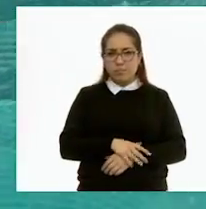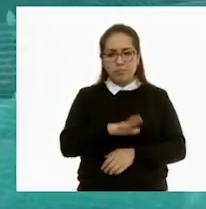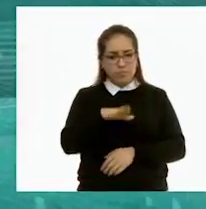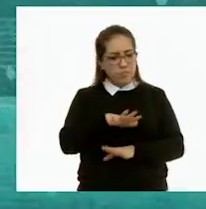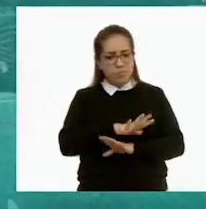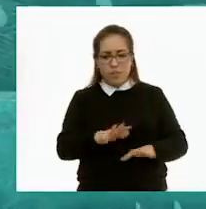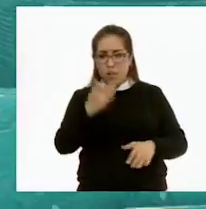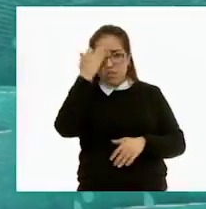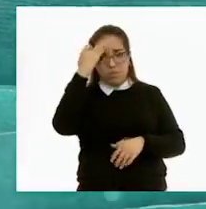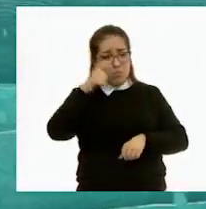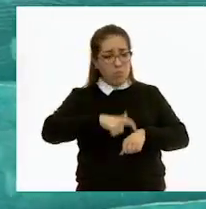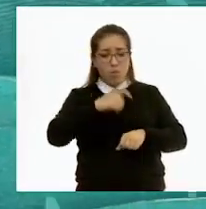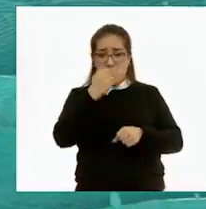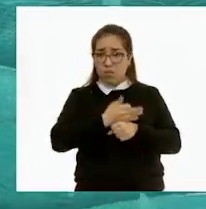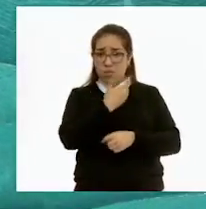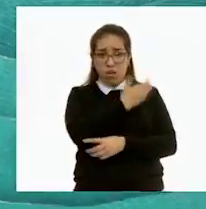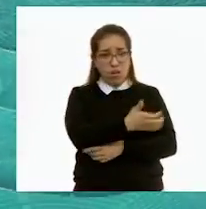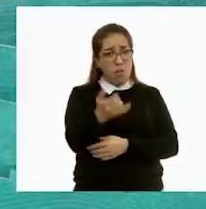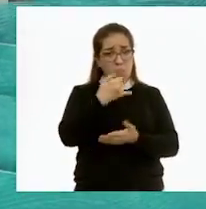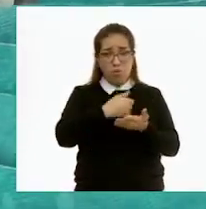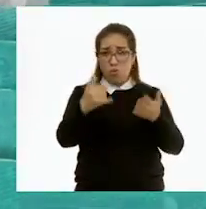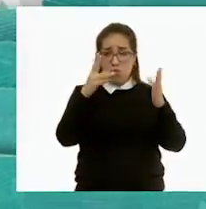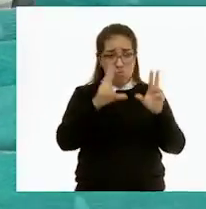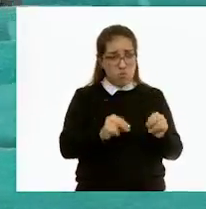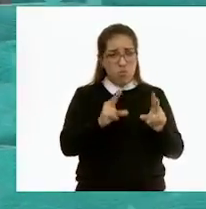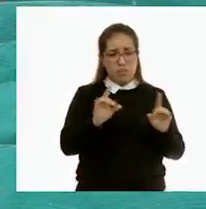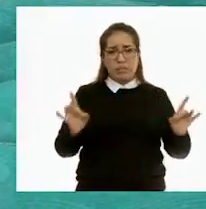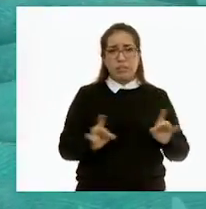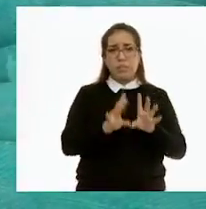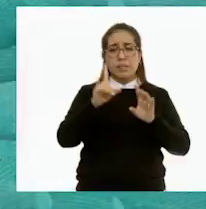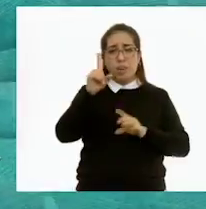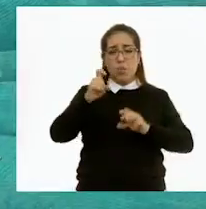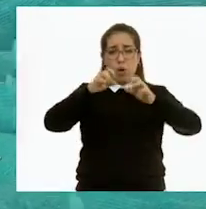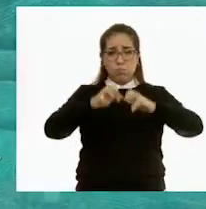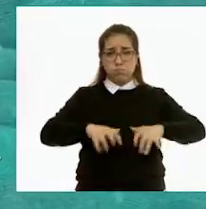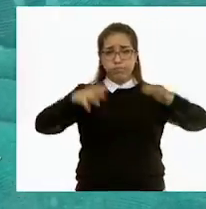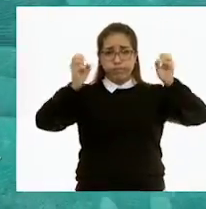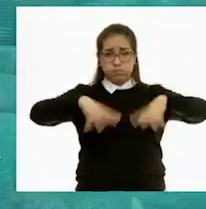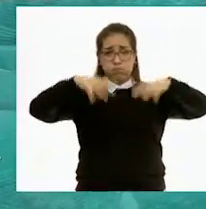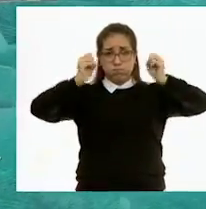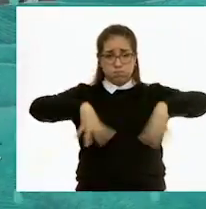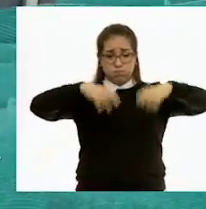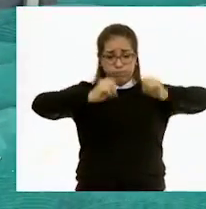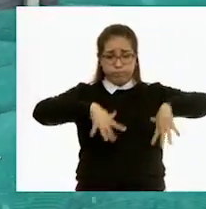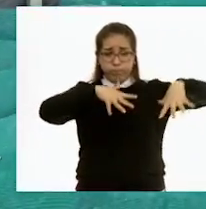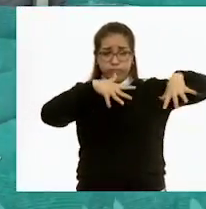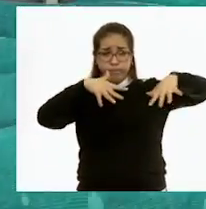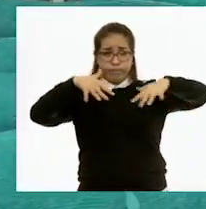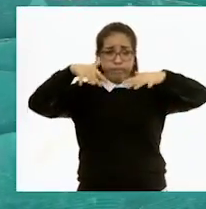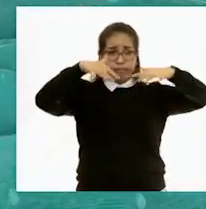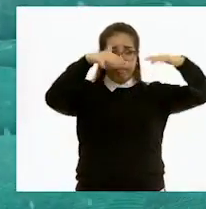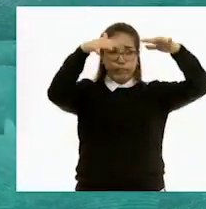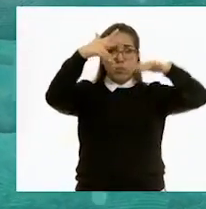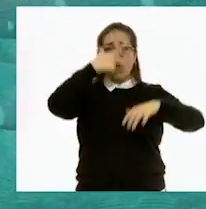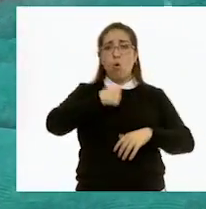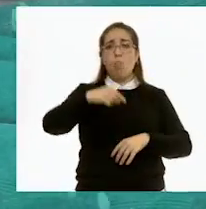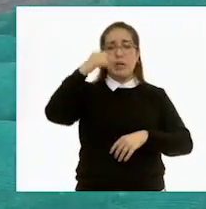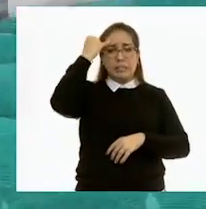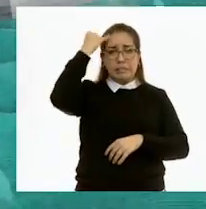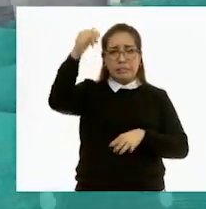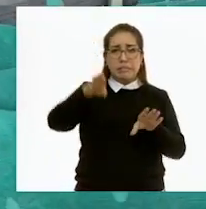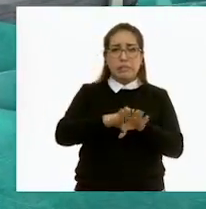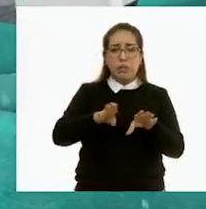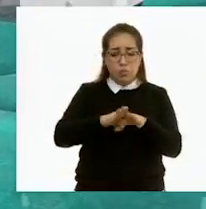Aninik, tzikin athik in tzehka bahin abat nel ankoy, huni wehna nel bapatal shian inik in yehenchal kin